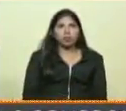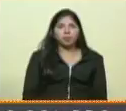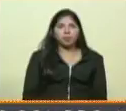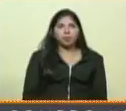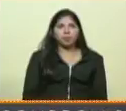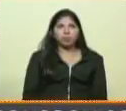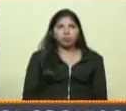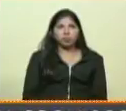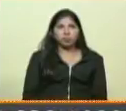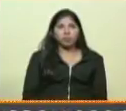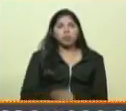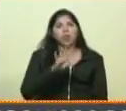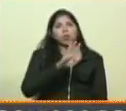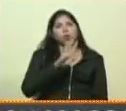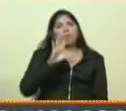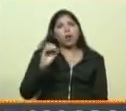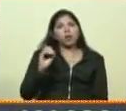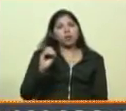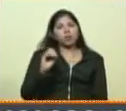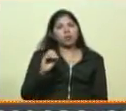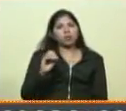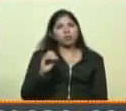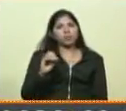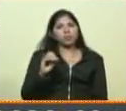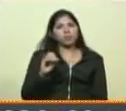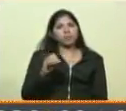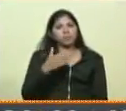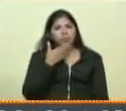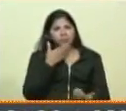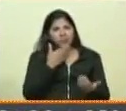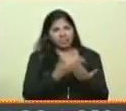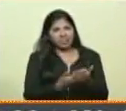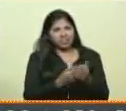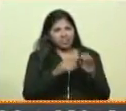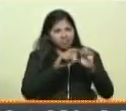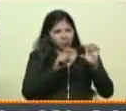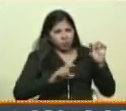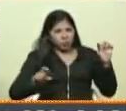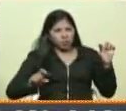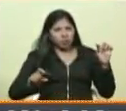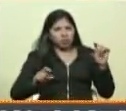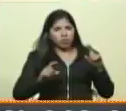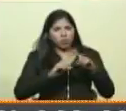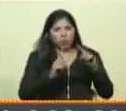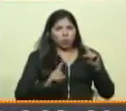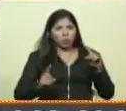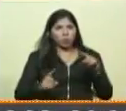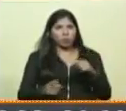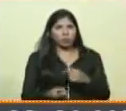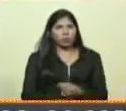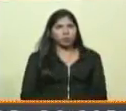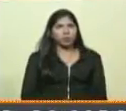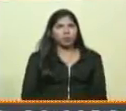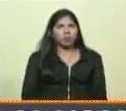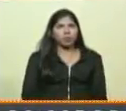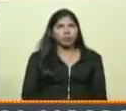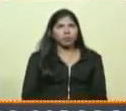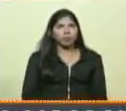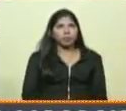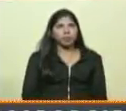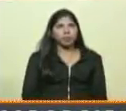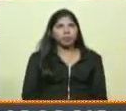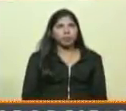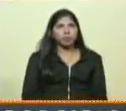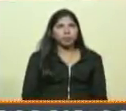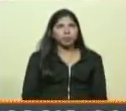líneas, 40, agradezco a PDVSA por esas 40 del turbogenerador número 2, ayer se disparó, pero lo pudimos sincronizar nuevamente. Se